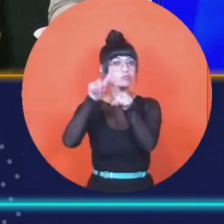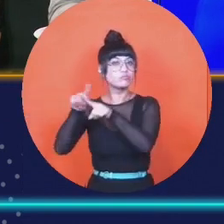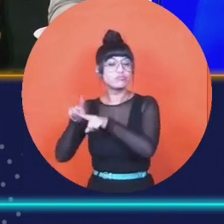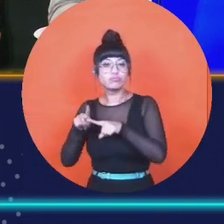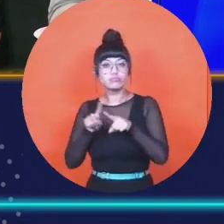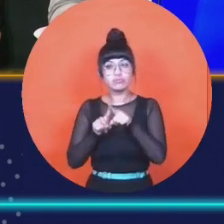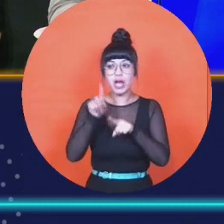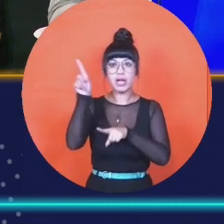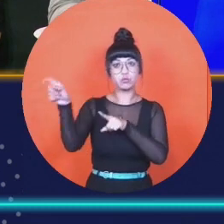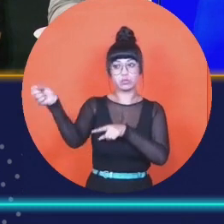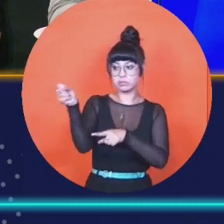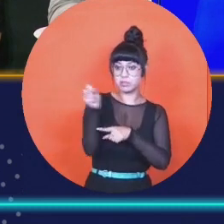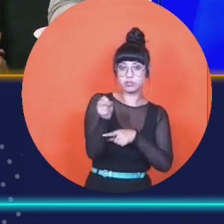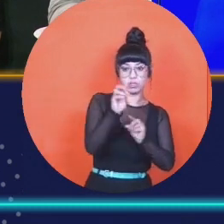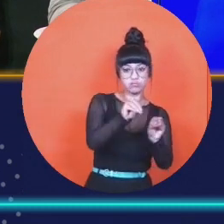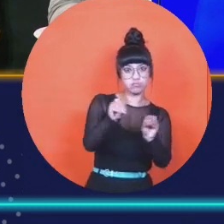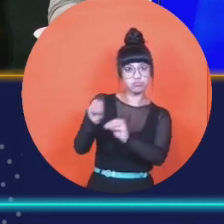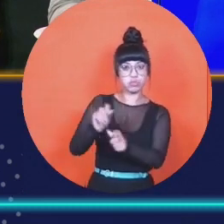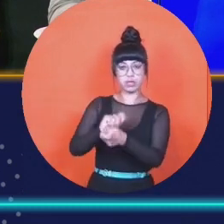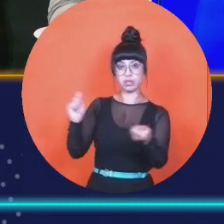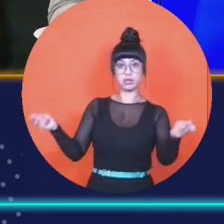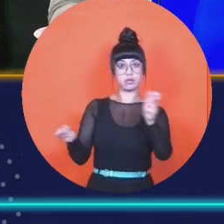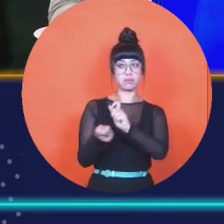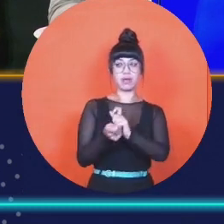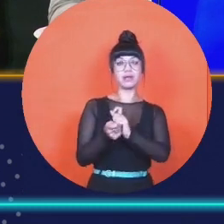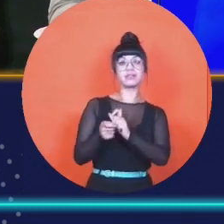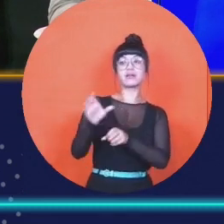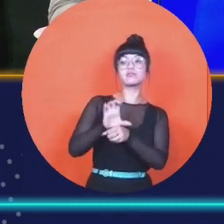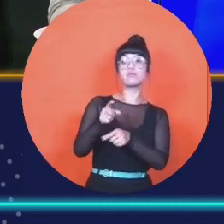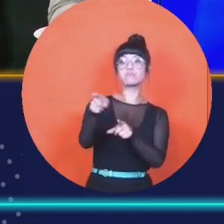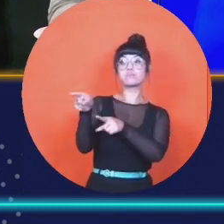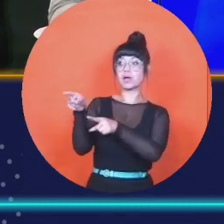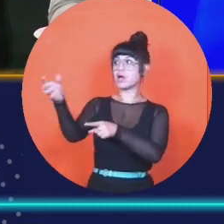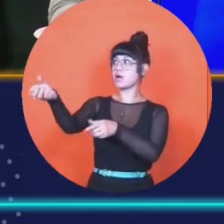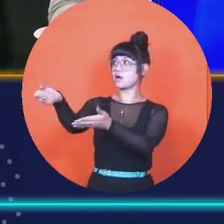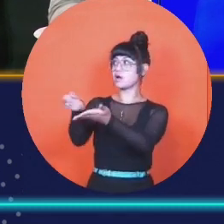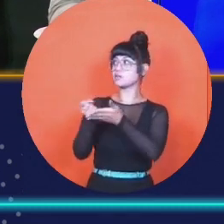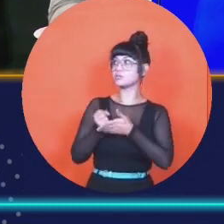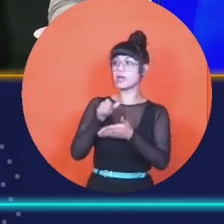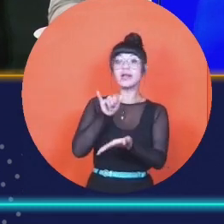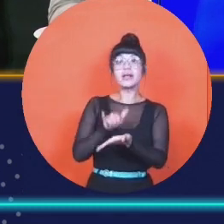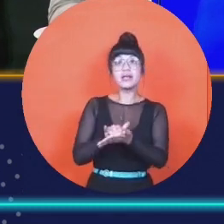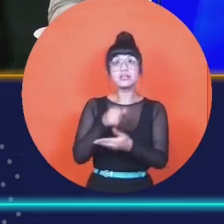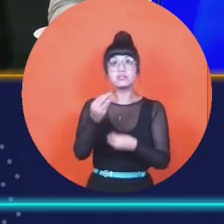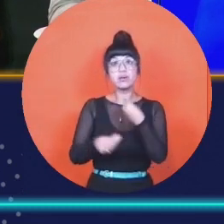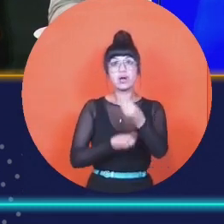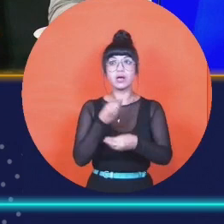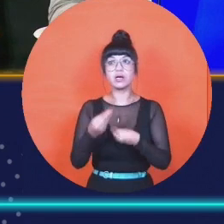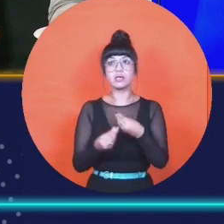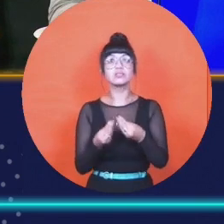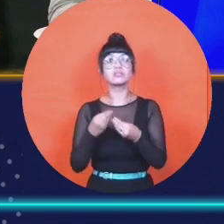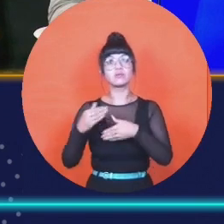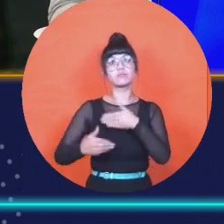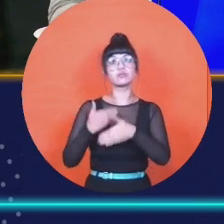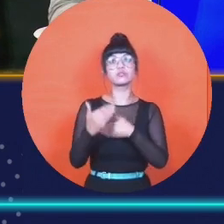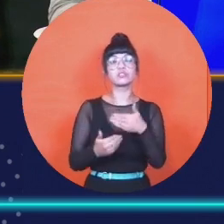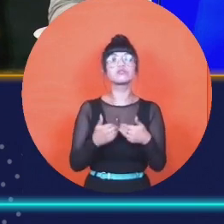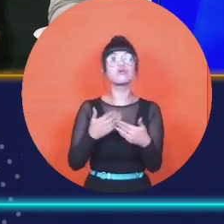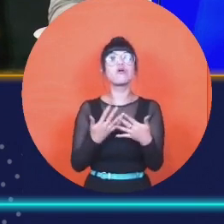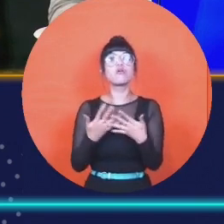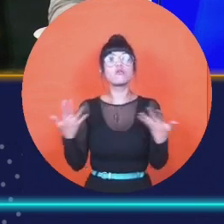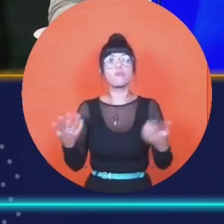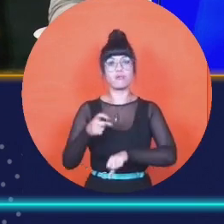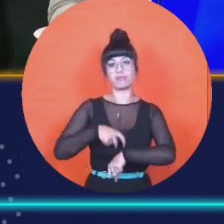coaching transformacional hay en la ciudad, que les puedan ayudar con eso, porque la única forma en la que vas a poder hacer esos procesos es dedicándole